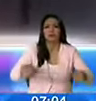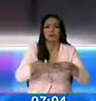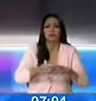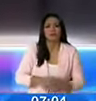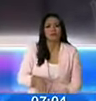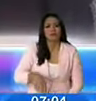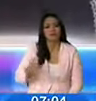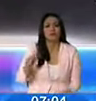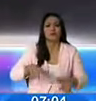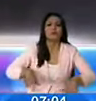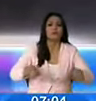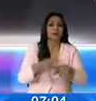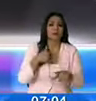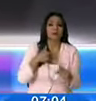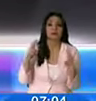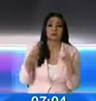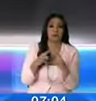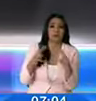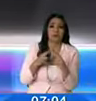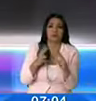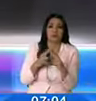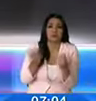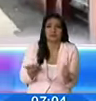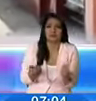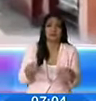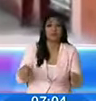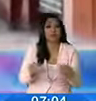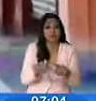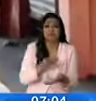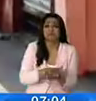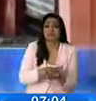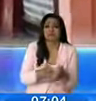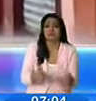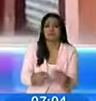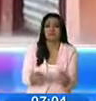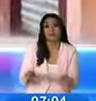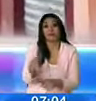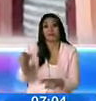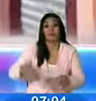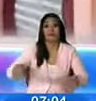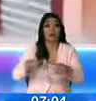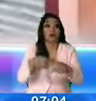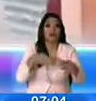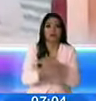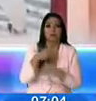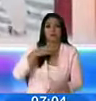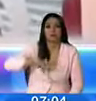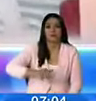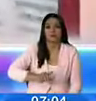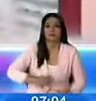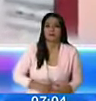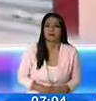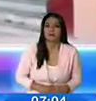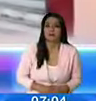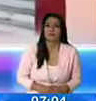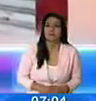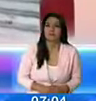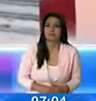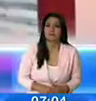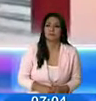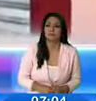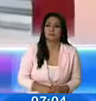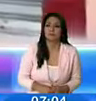gente que viene de otro lado. Quedarme tranquilo nada más. tranquilo. ¿Llegó a temer que se efectúe disparo?